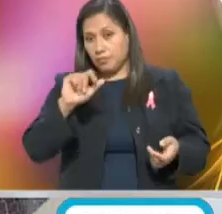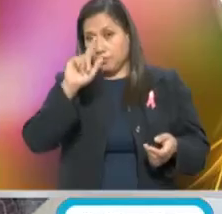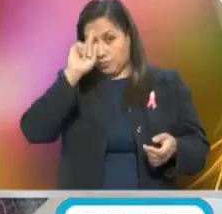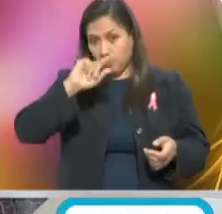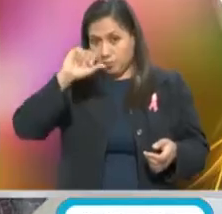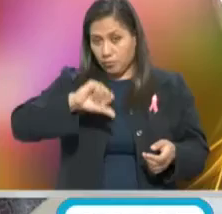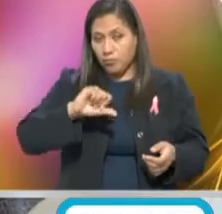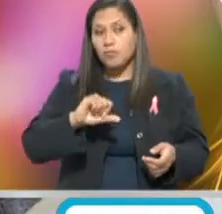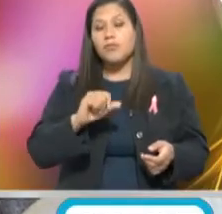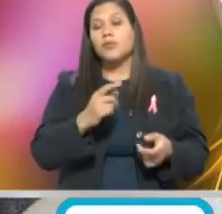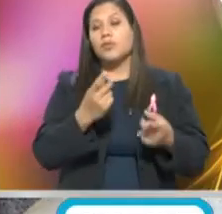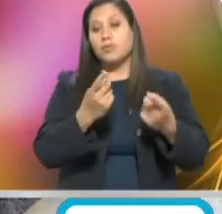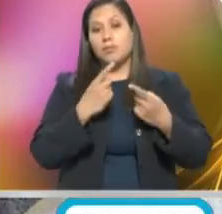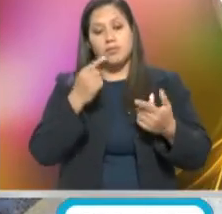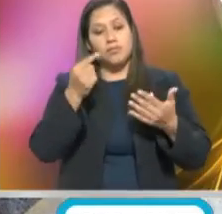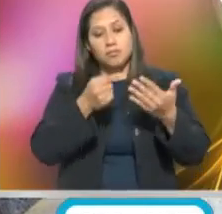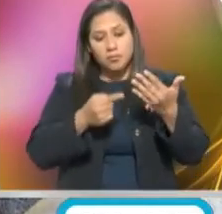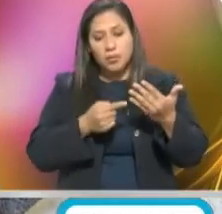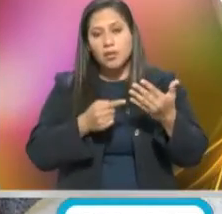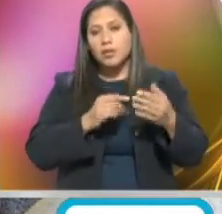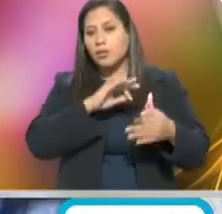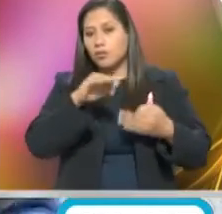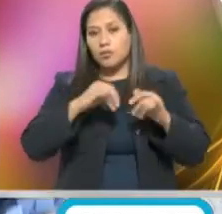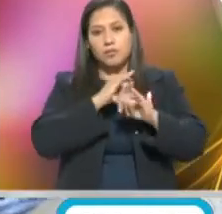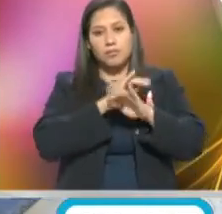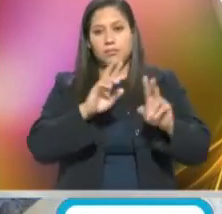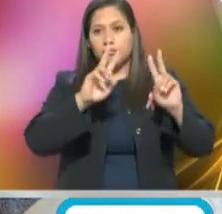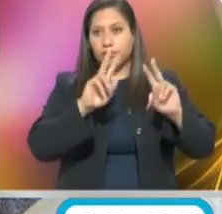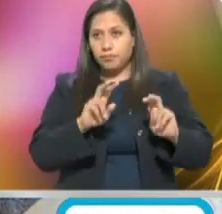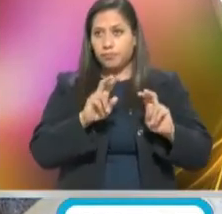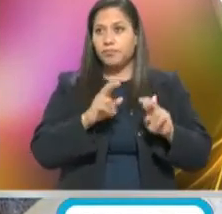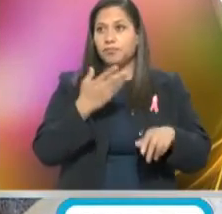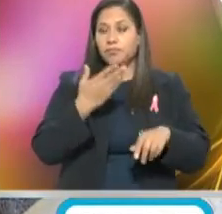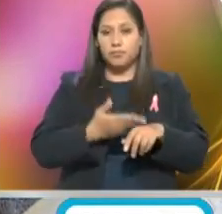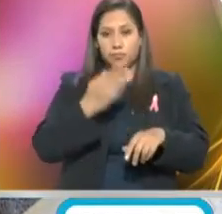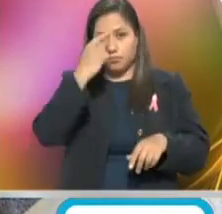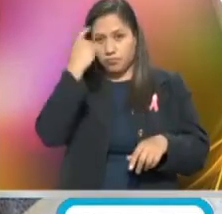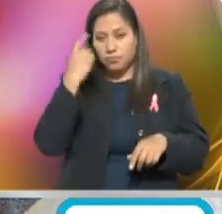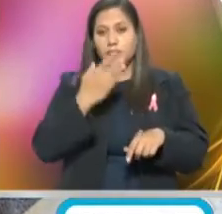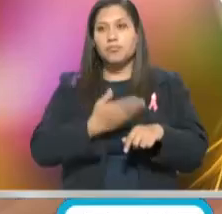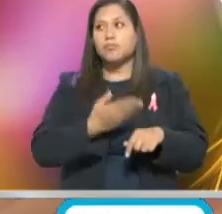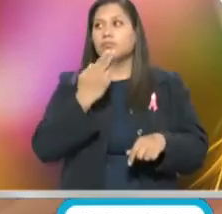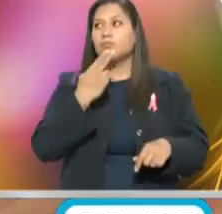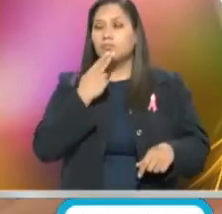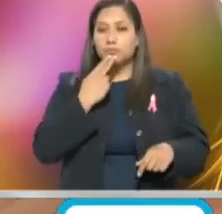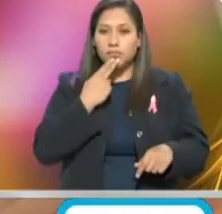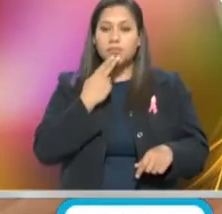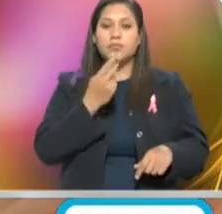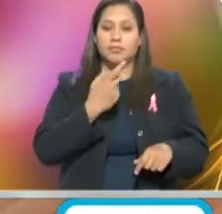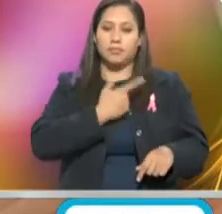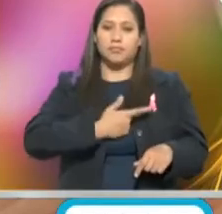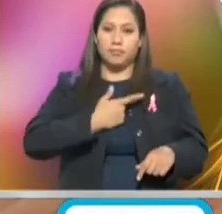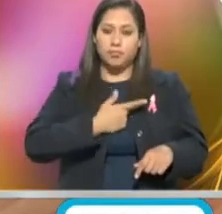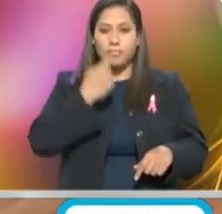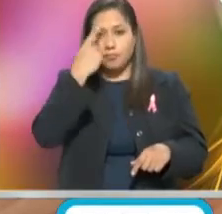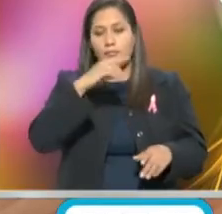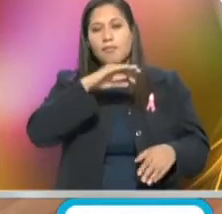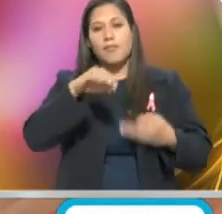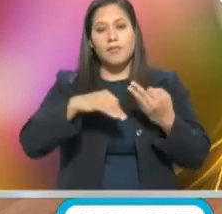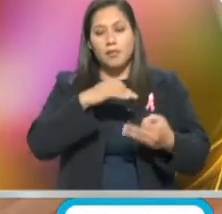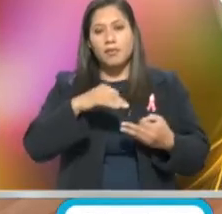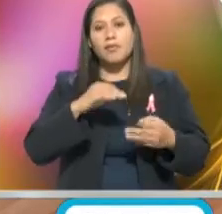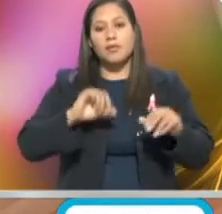el día de hoy nos da todo el marco de información muy práctica, muy usable, que eso es lo que me gusta, Sí. para todas